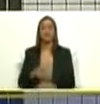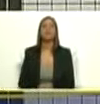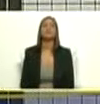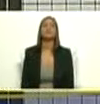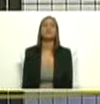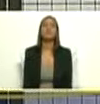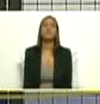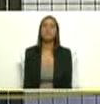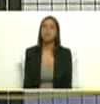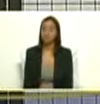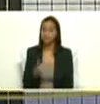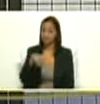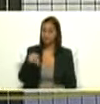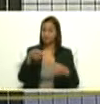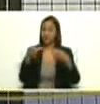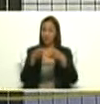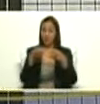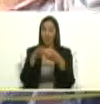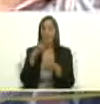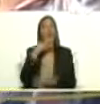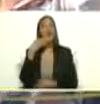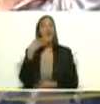ustedes grita